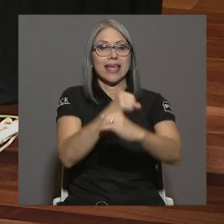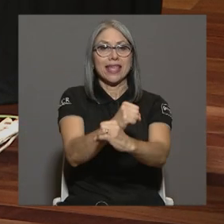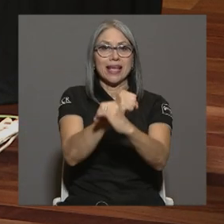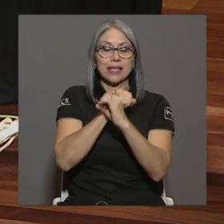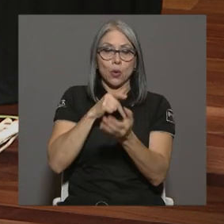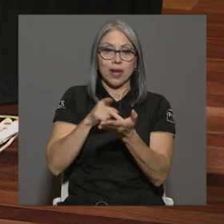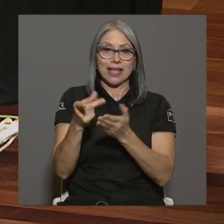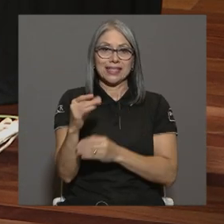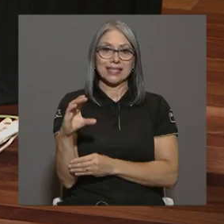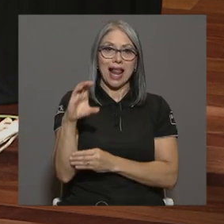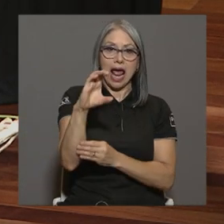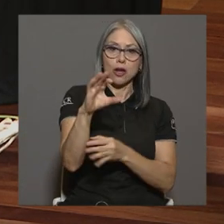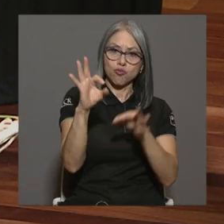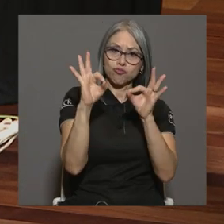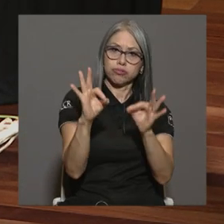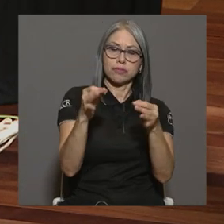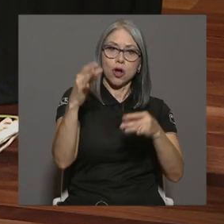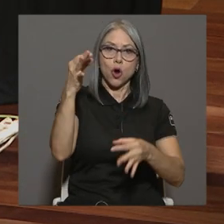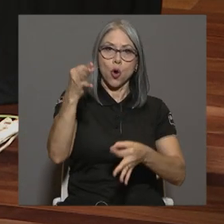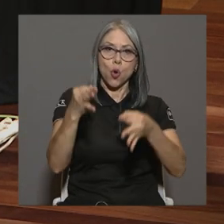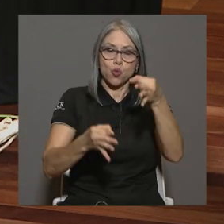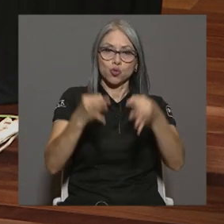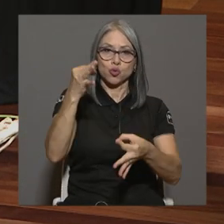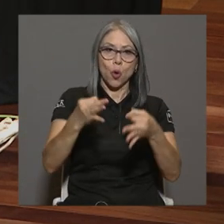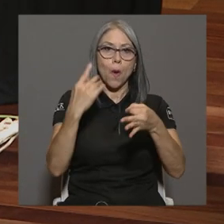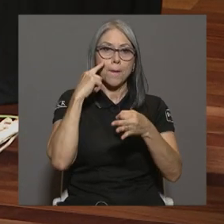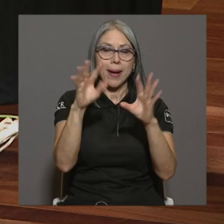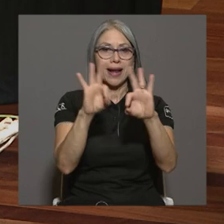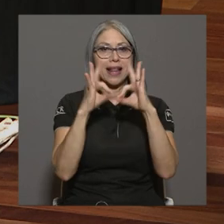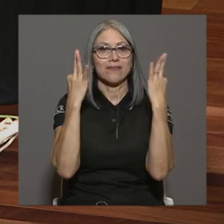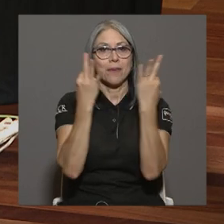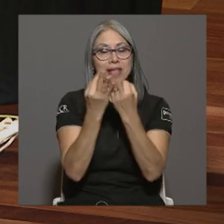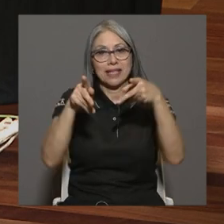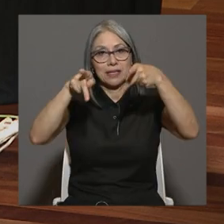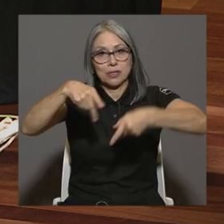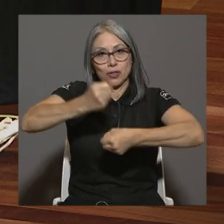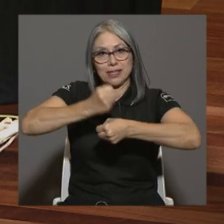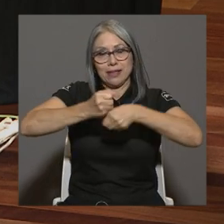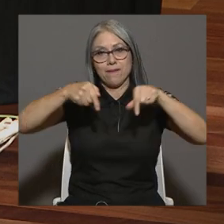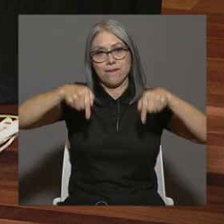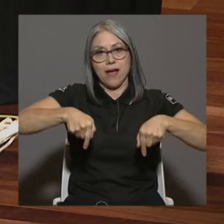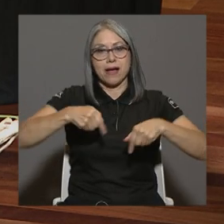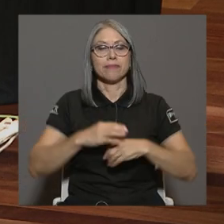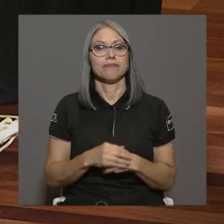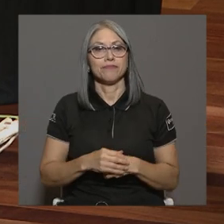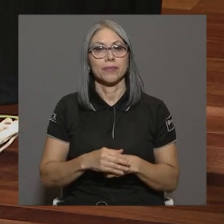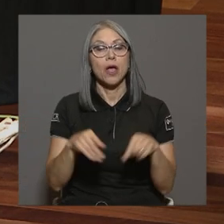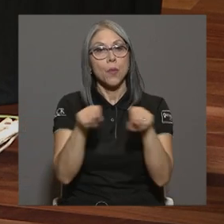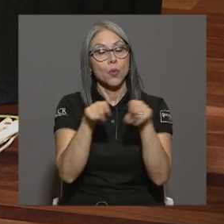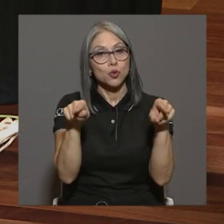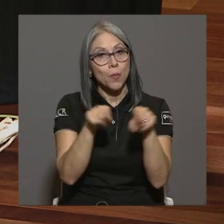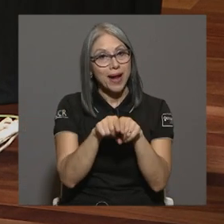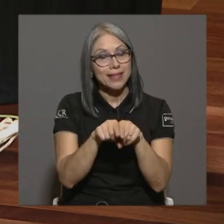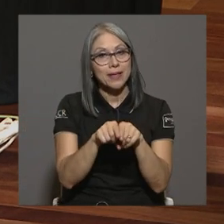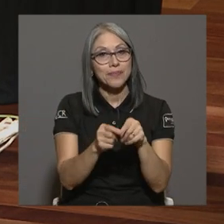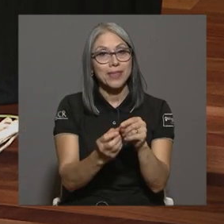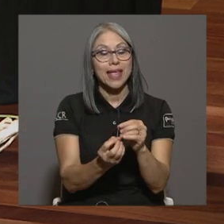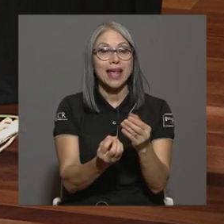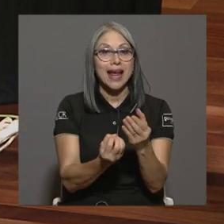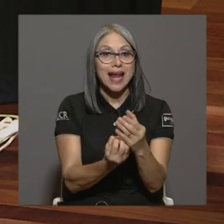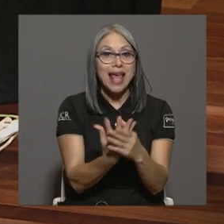salario justo para las familias de las personas funcionarias. Por su parte, la creación